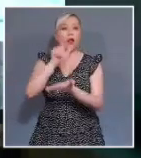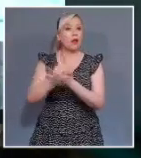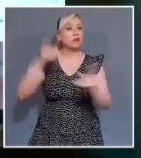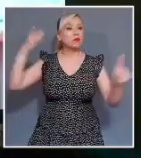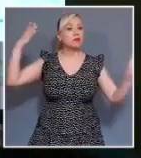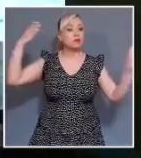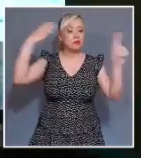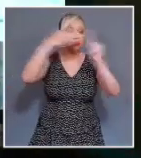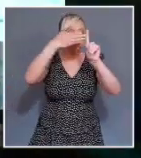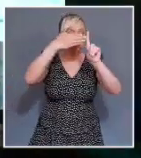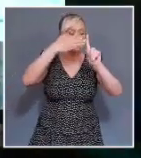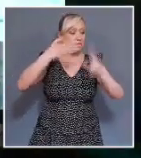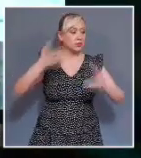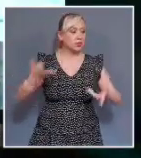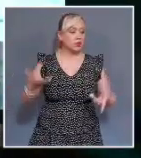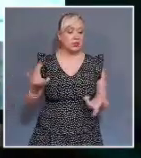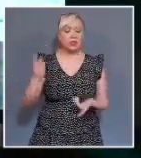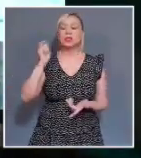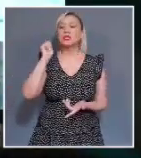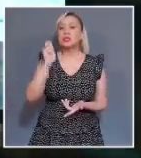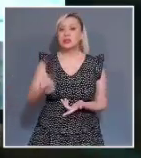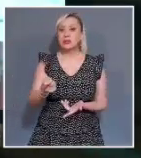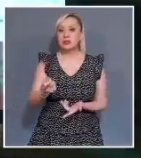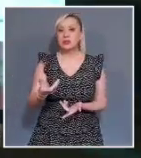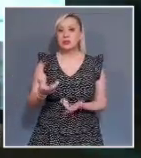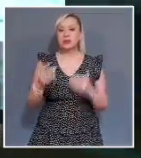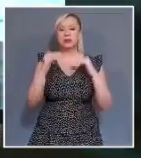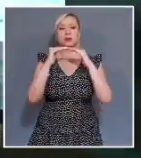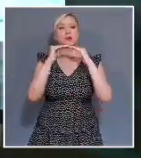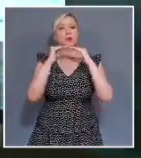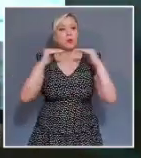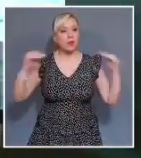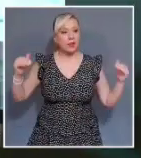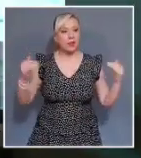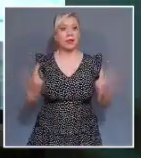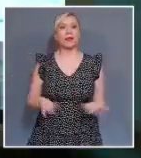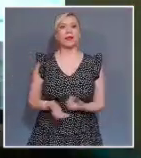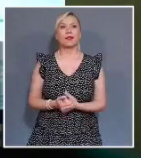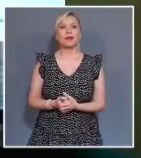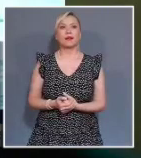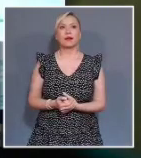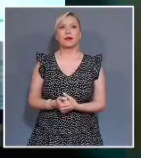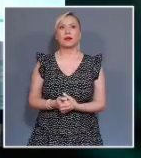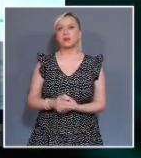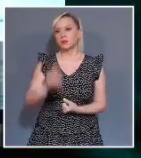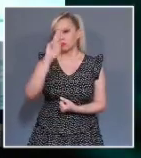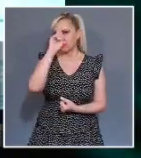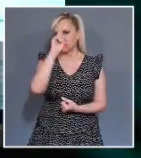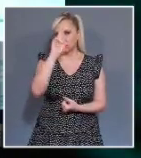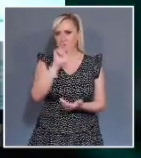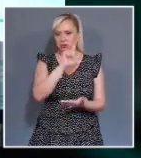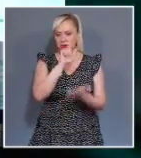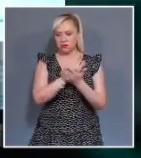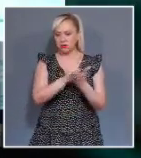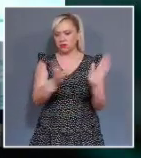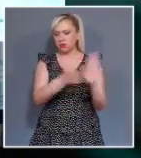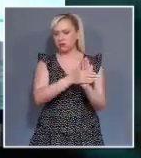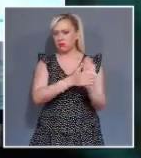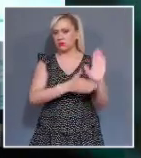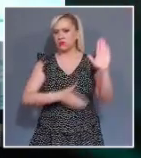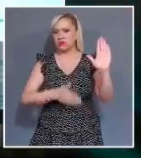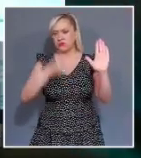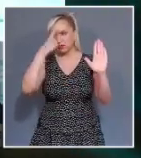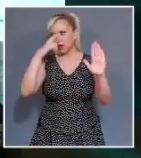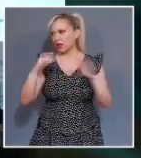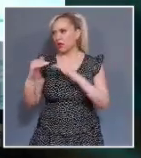a partir de la justicia, la igualdad y el Estado de Derecho, que implica la igualdad de todas las personas ante